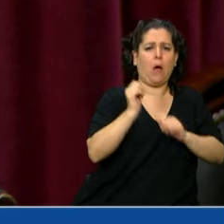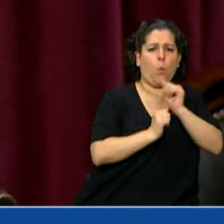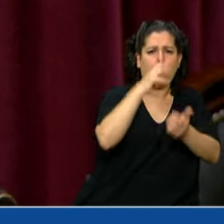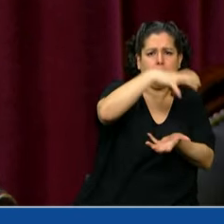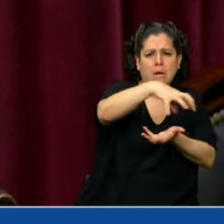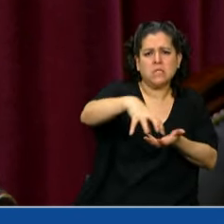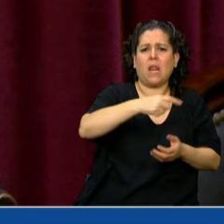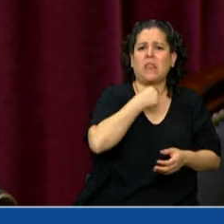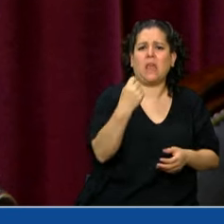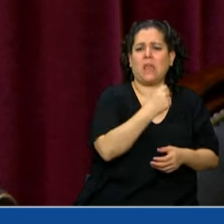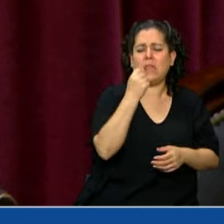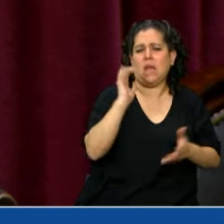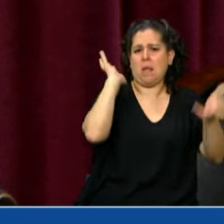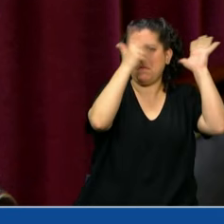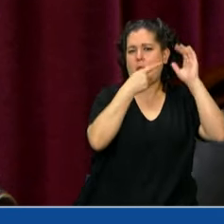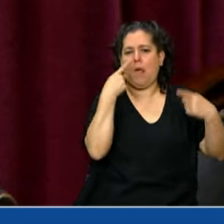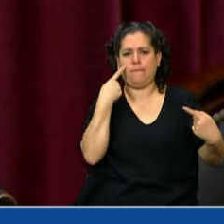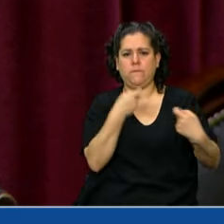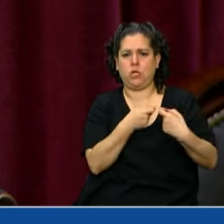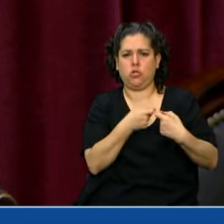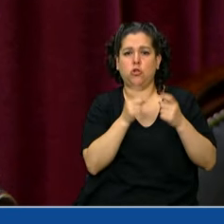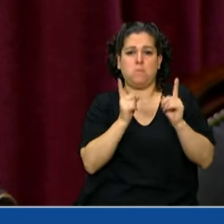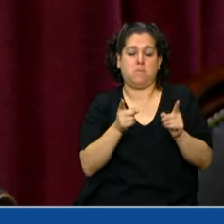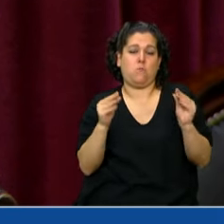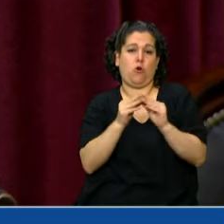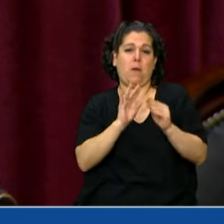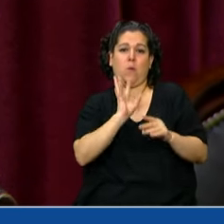que quieren gobernar Javier Miley que como dijo